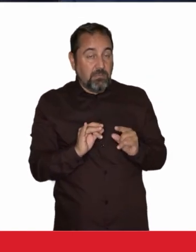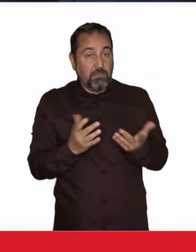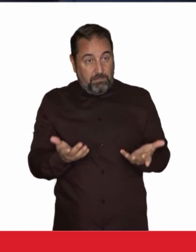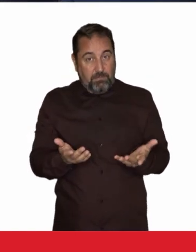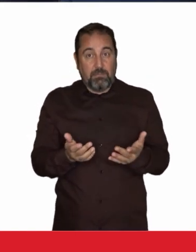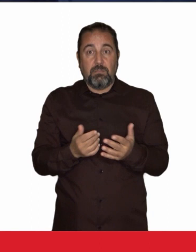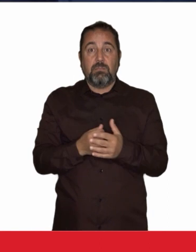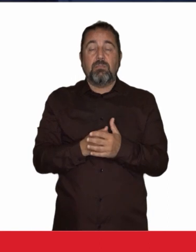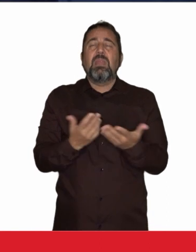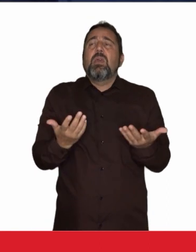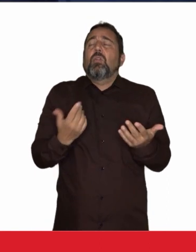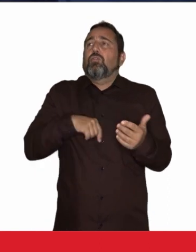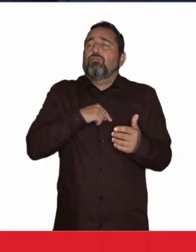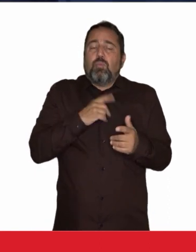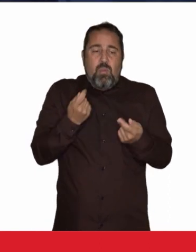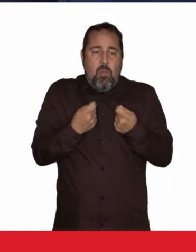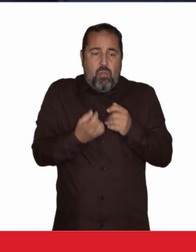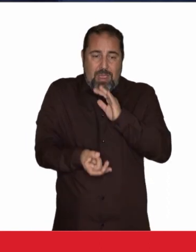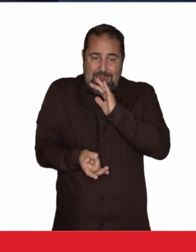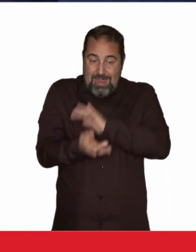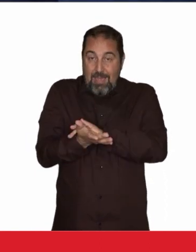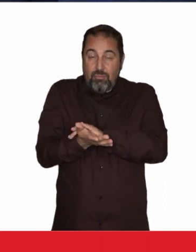para necesidades que sí existen. ¿Sí?